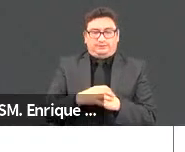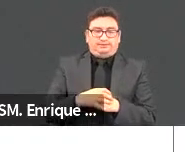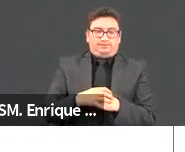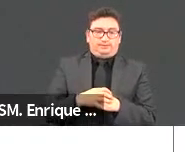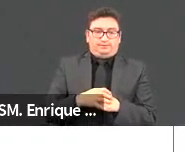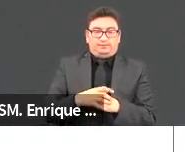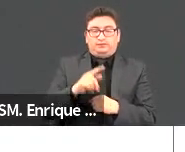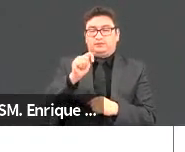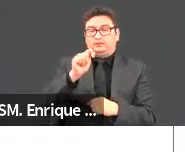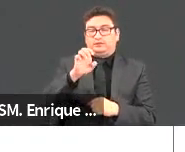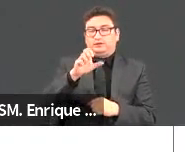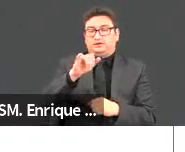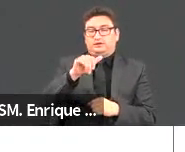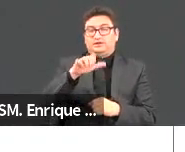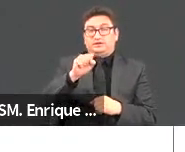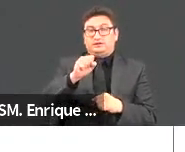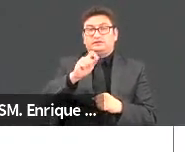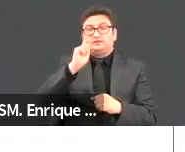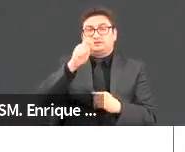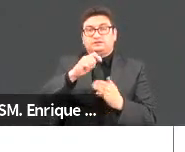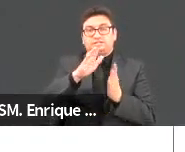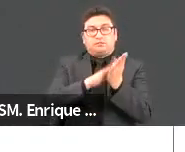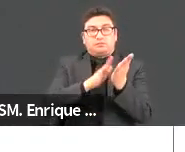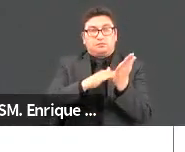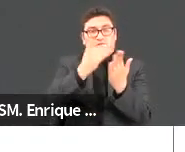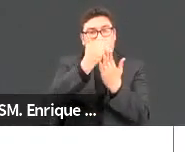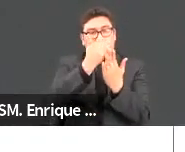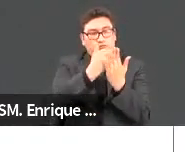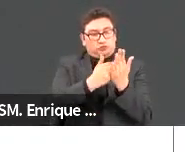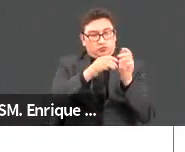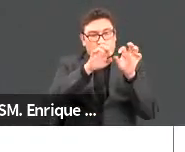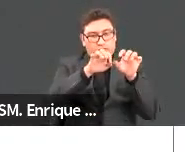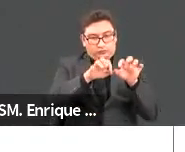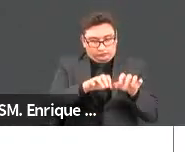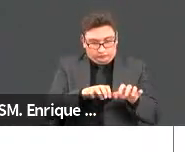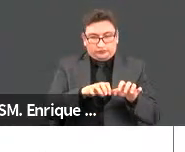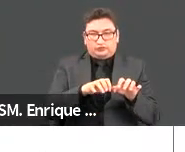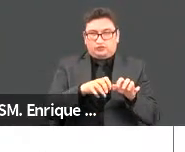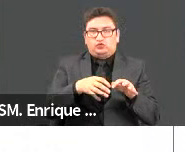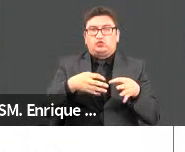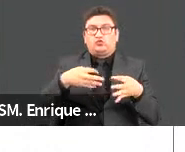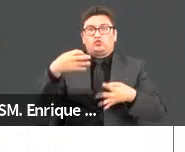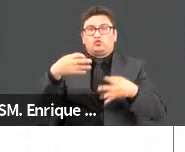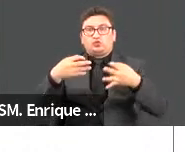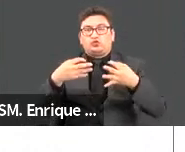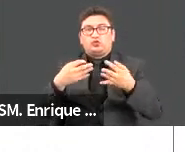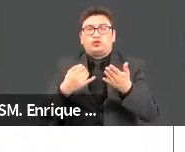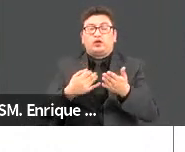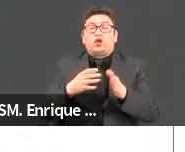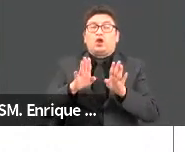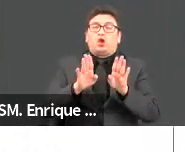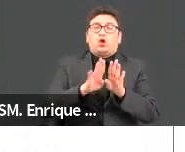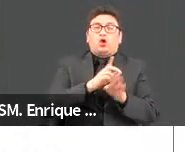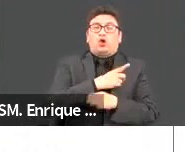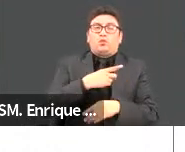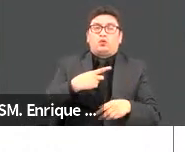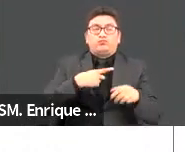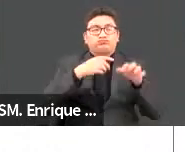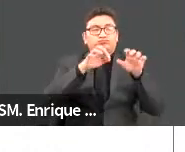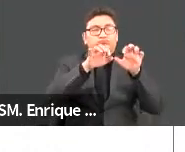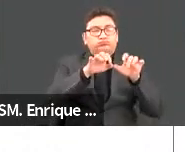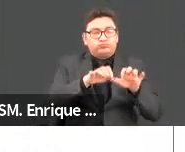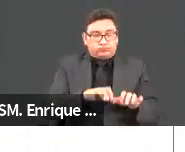La tesis es el documento donde se plasma el criterio jurídico. Aquí nos dice cómo debe ser redactada una